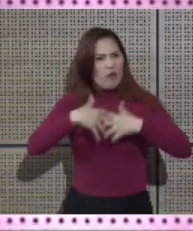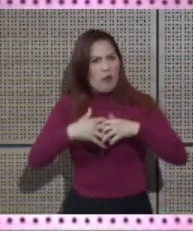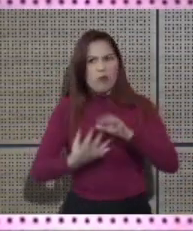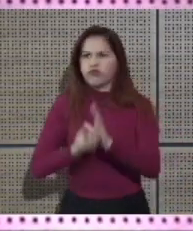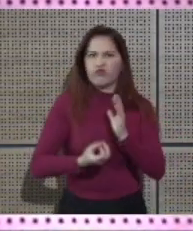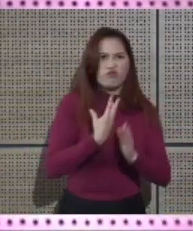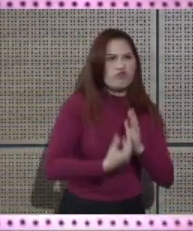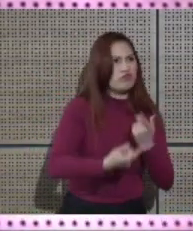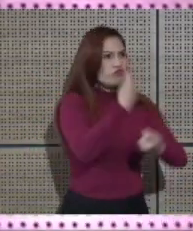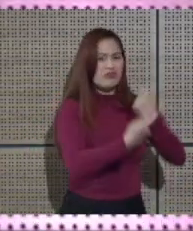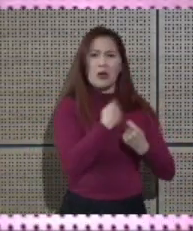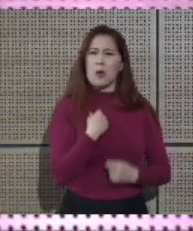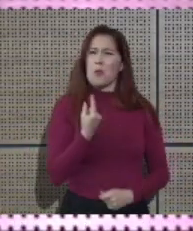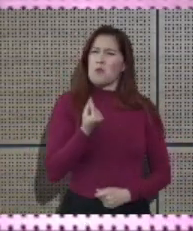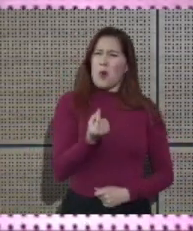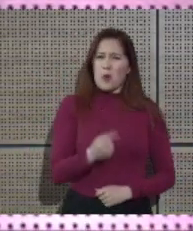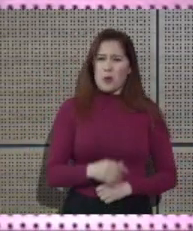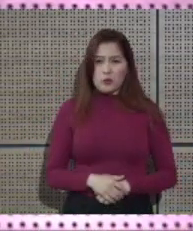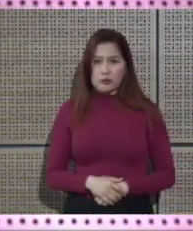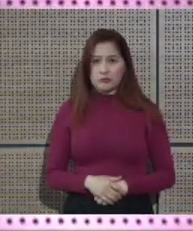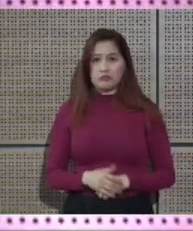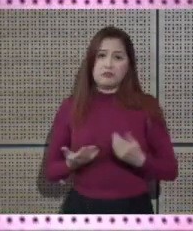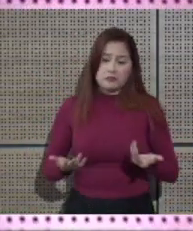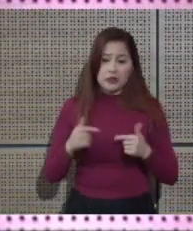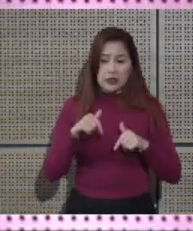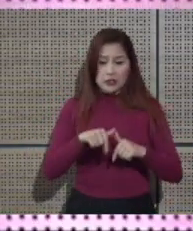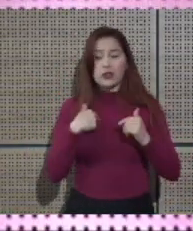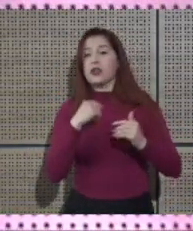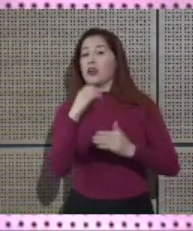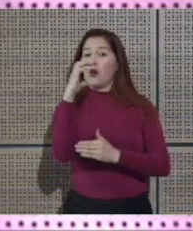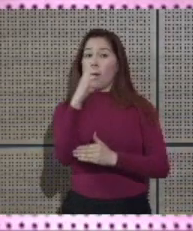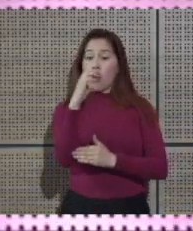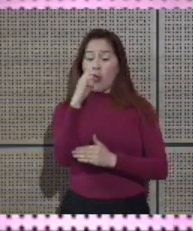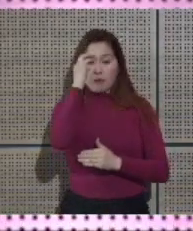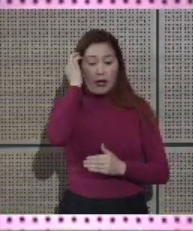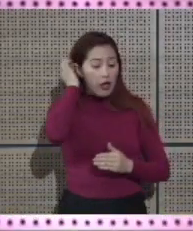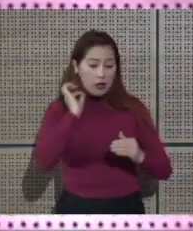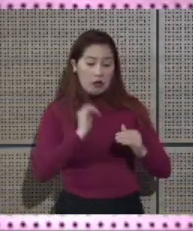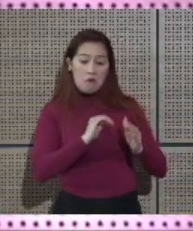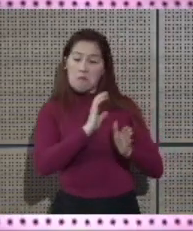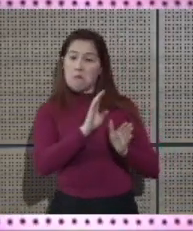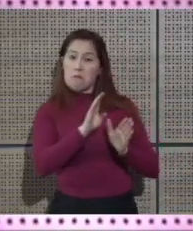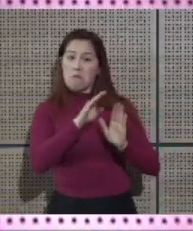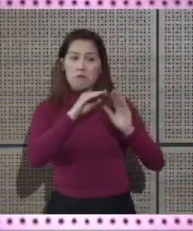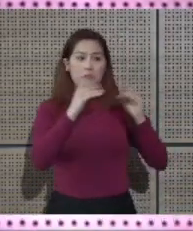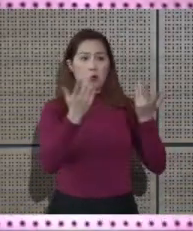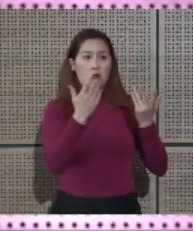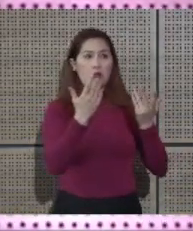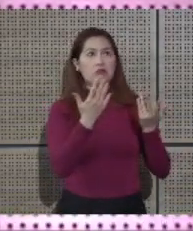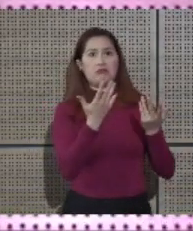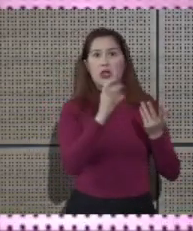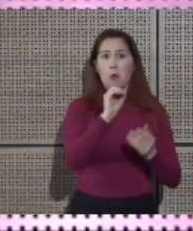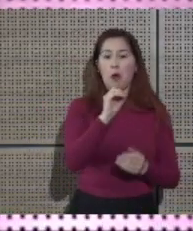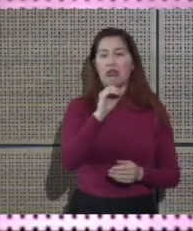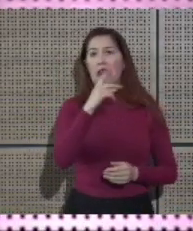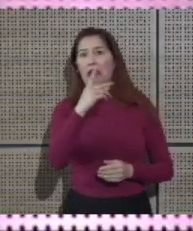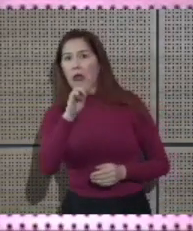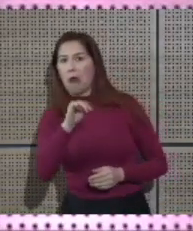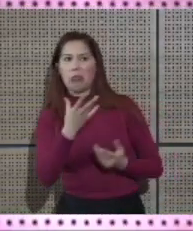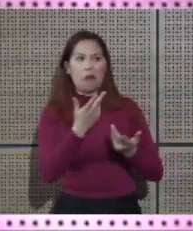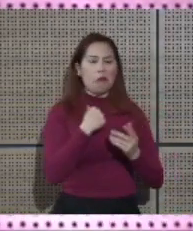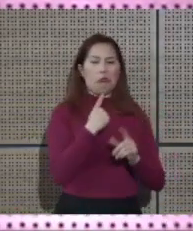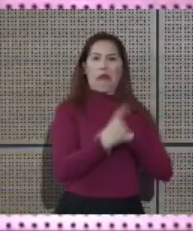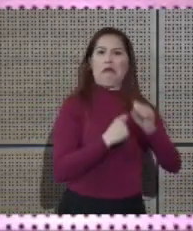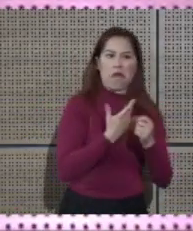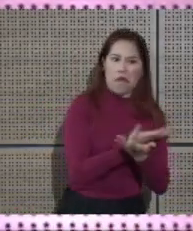tenemos. La razón por la cual un camión de carga en Colombia circula solo la mitad que en Estados Unidos es una sola. No porque el conductor sea peor que el